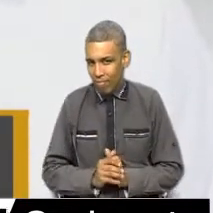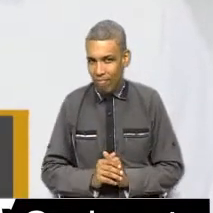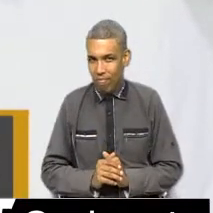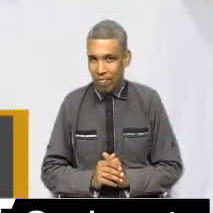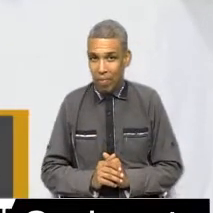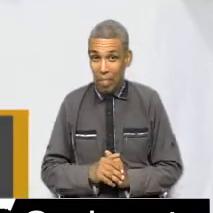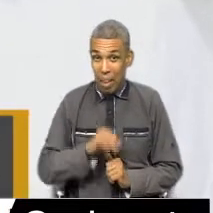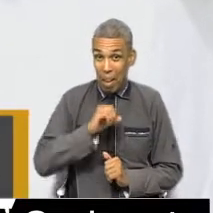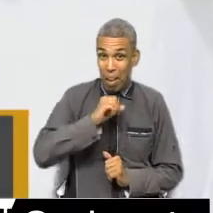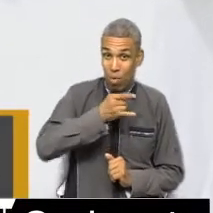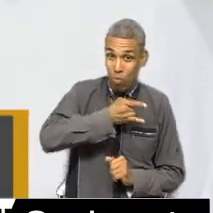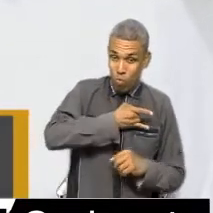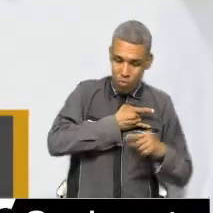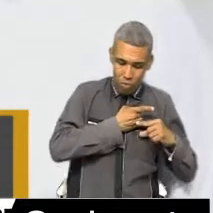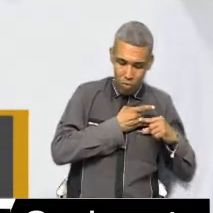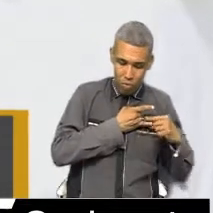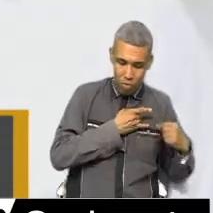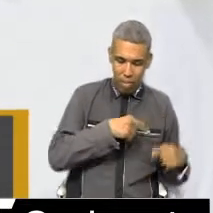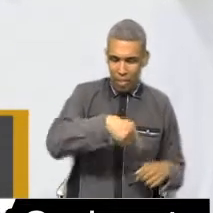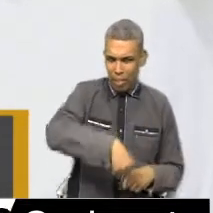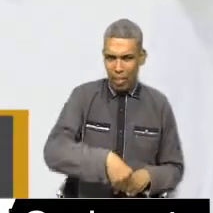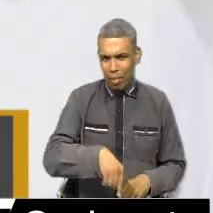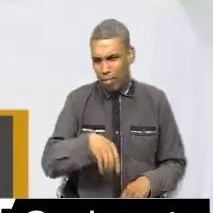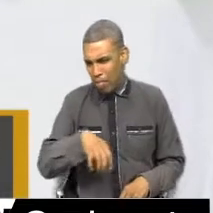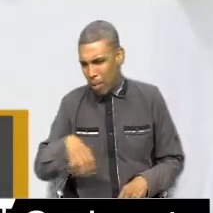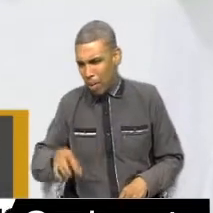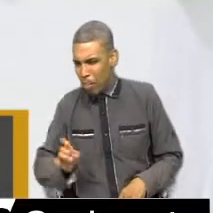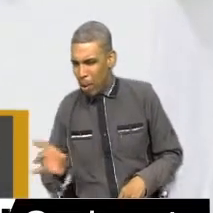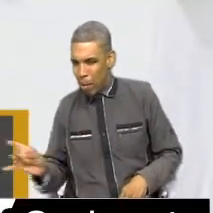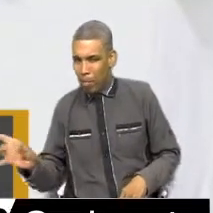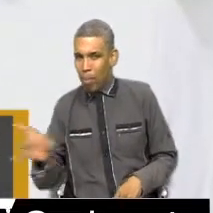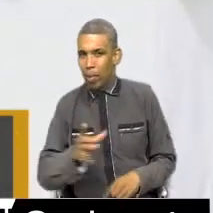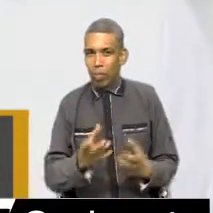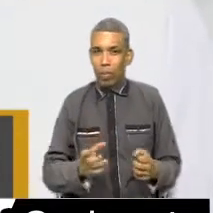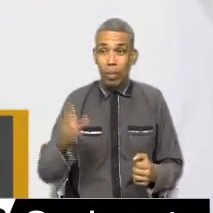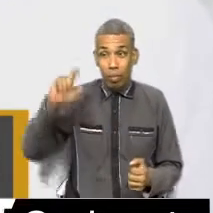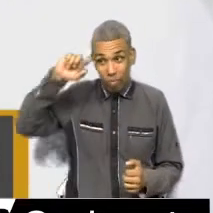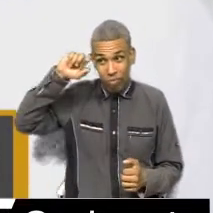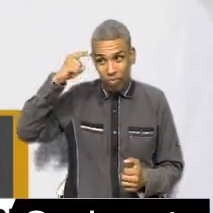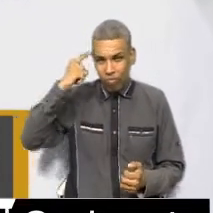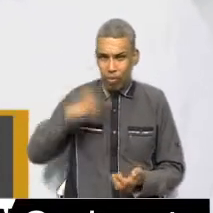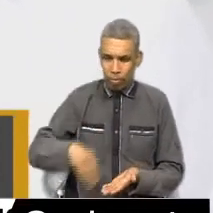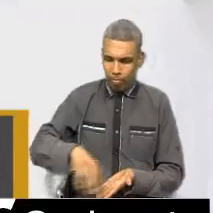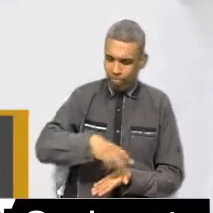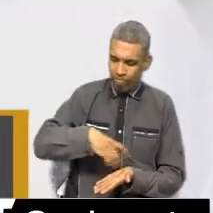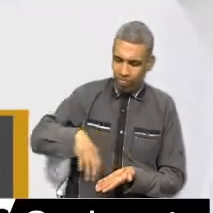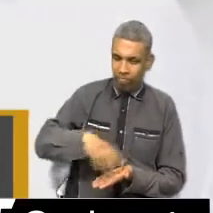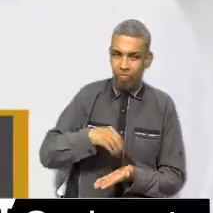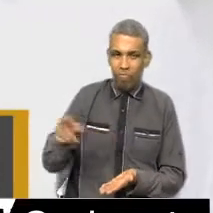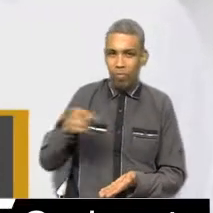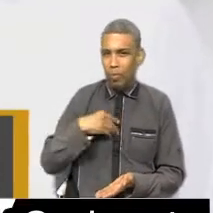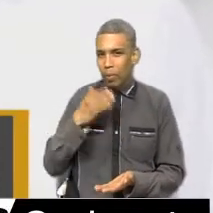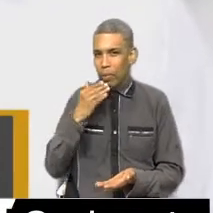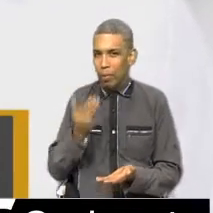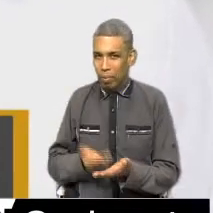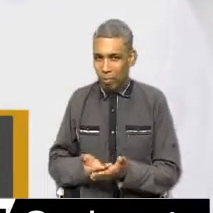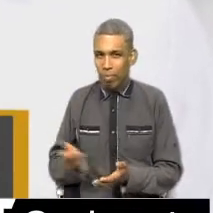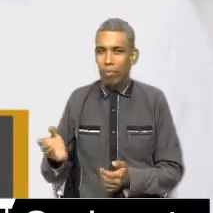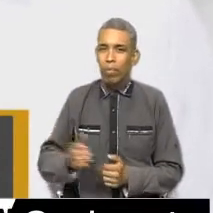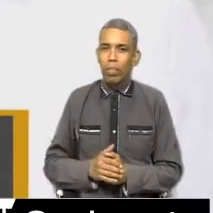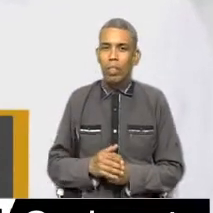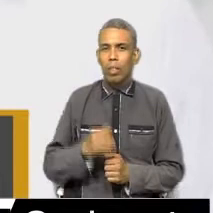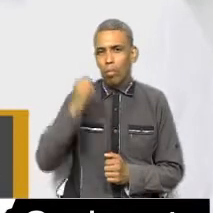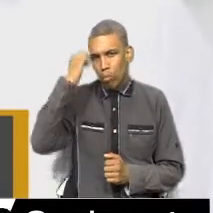territorio. Quiero agradecerle al señor gobernador, que ha estado muy atento de todo el proceso, a la vicerrectora de la institución, a los docentes,